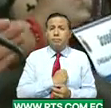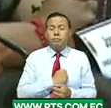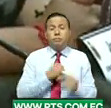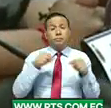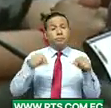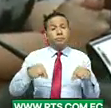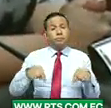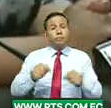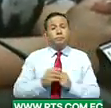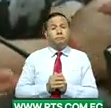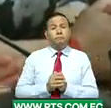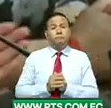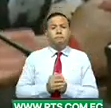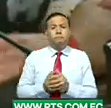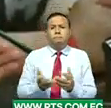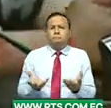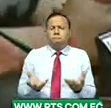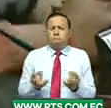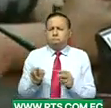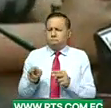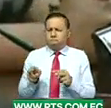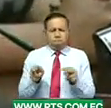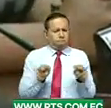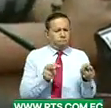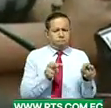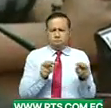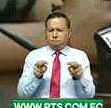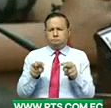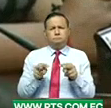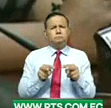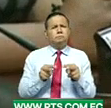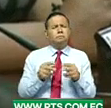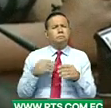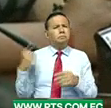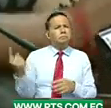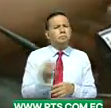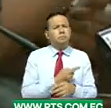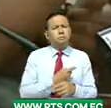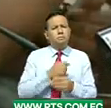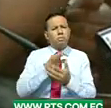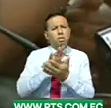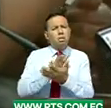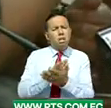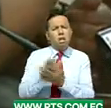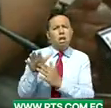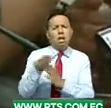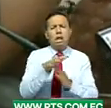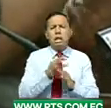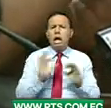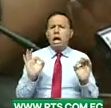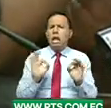Aquí vemos que no hay ya gobernabilidad en este Consejo Metropolitano.